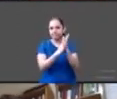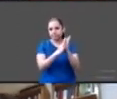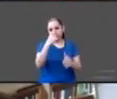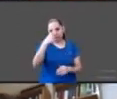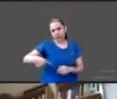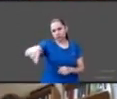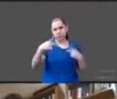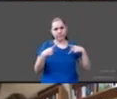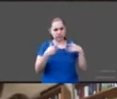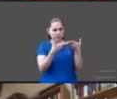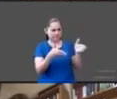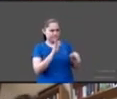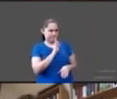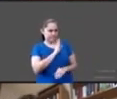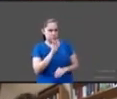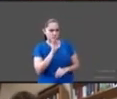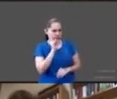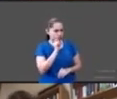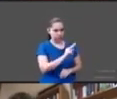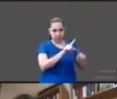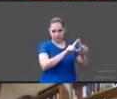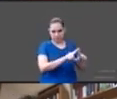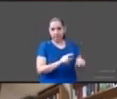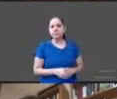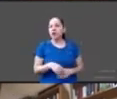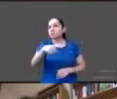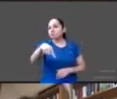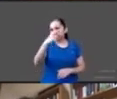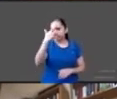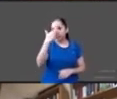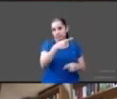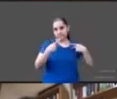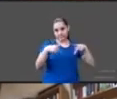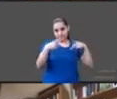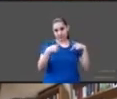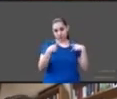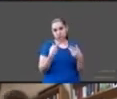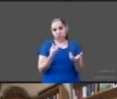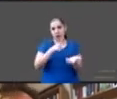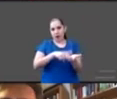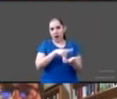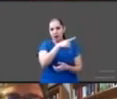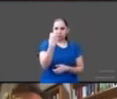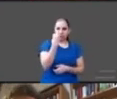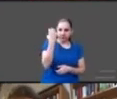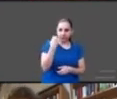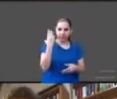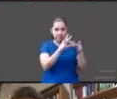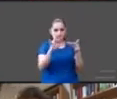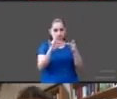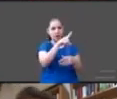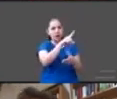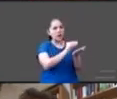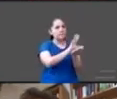las panelistas pusieron presentaciones en Facebook, perdón, presentaciones de PowerPoint, las transmitieron mientras hablaban, pero